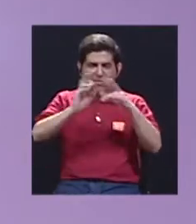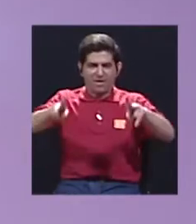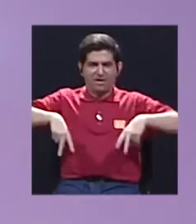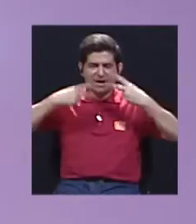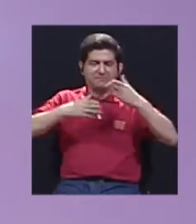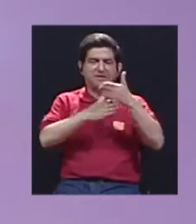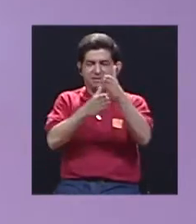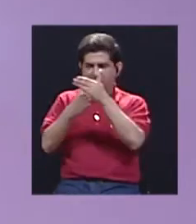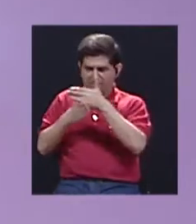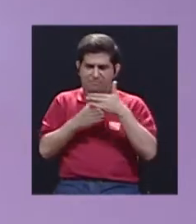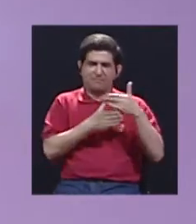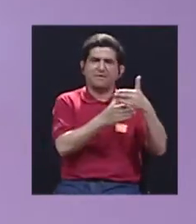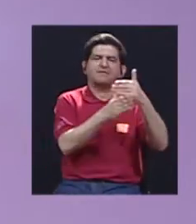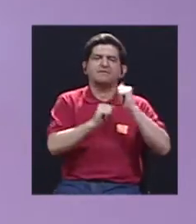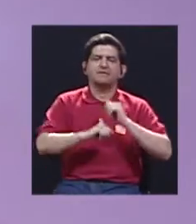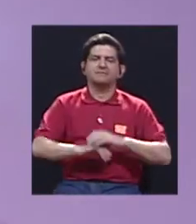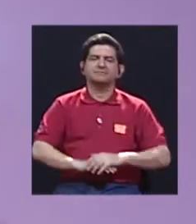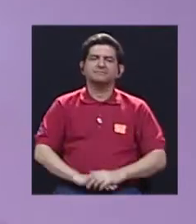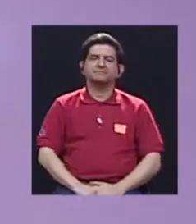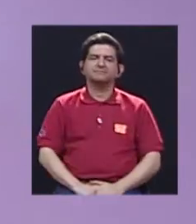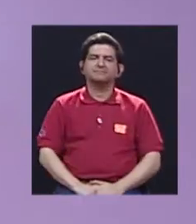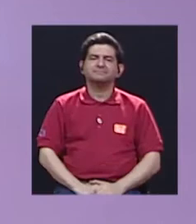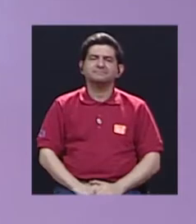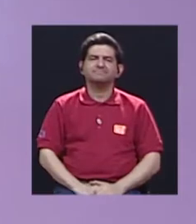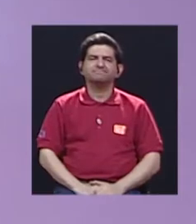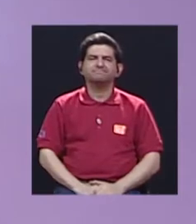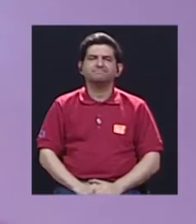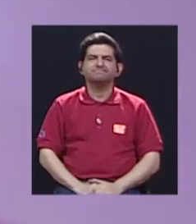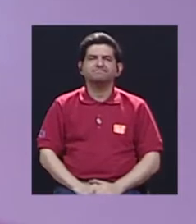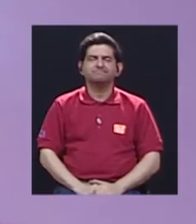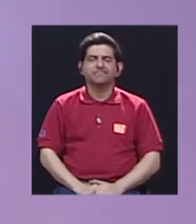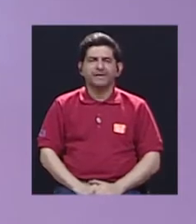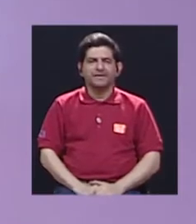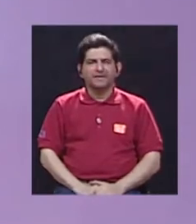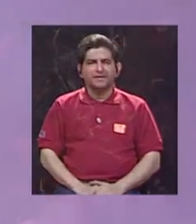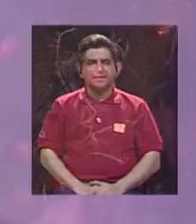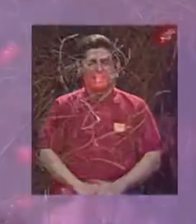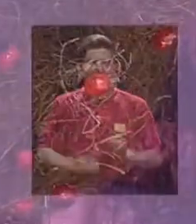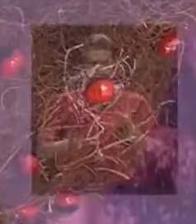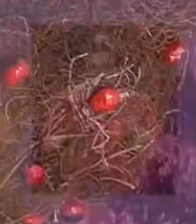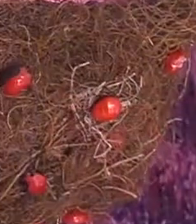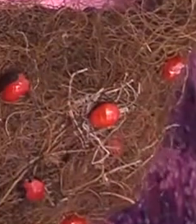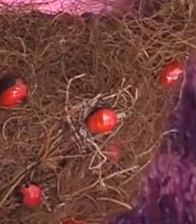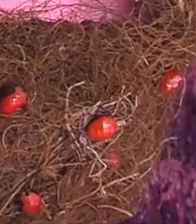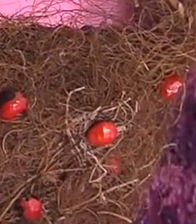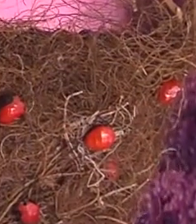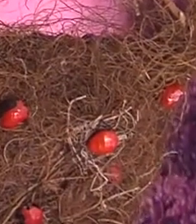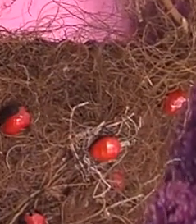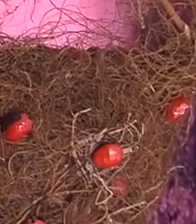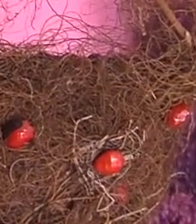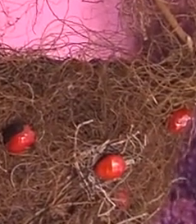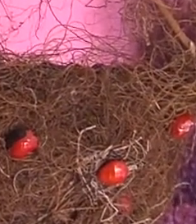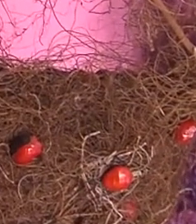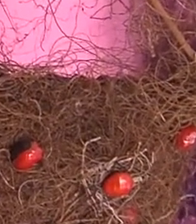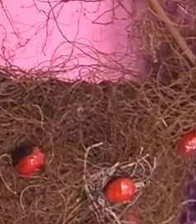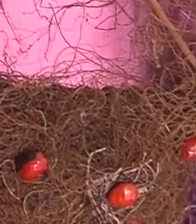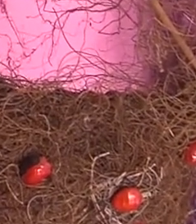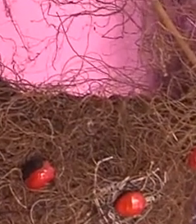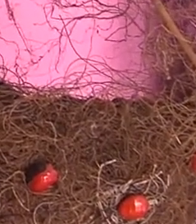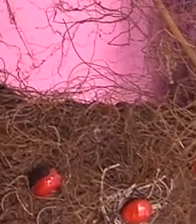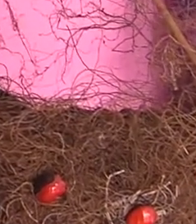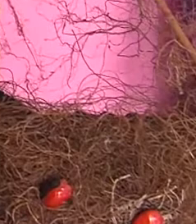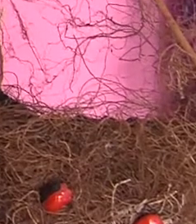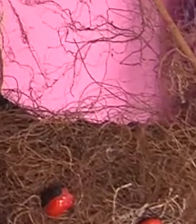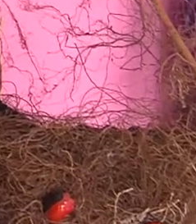que compartimos. Entonces, abrir la propuesta, presentar un brasier, no